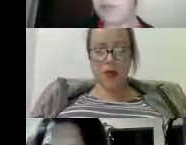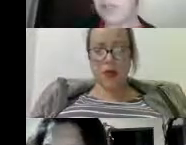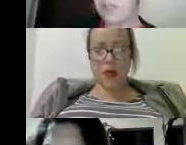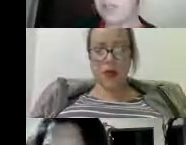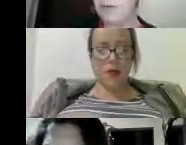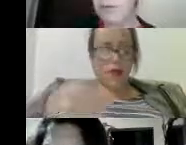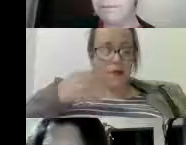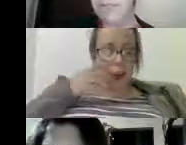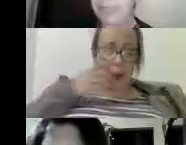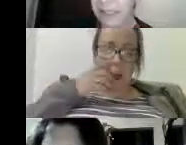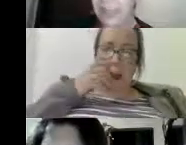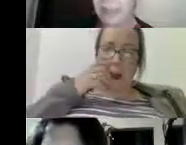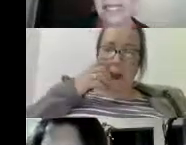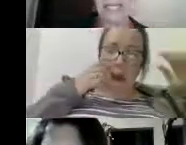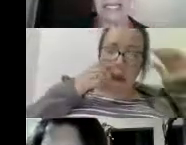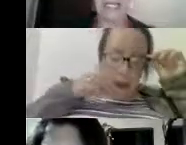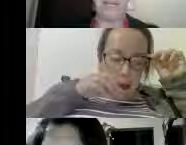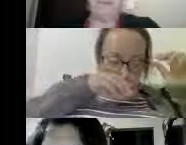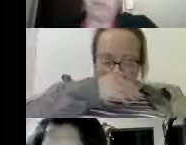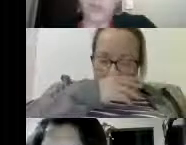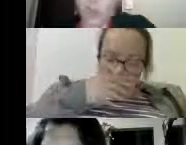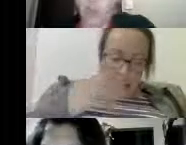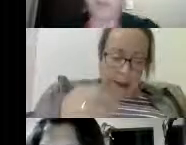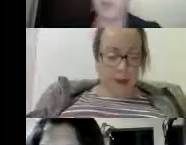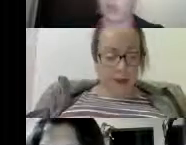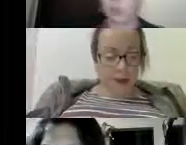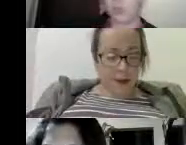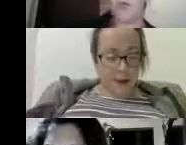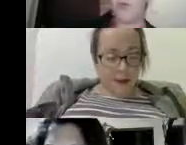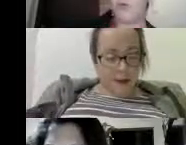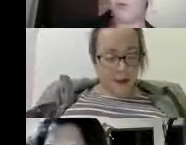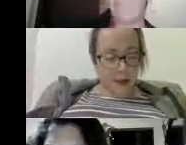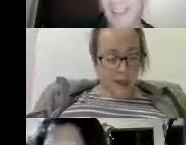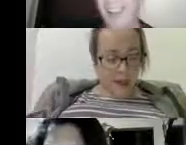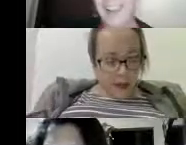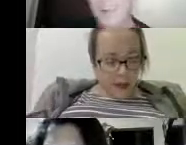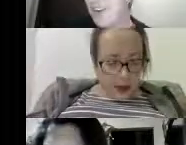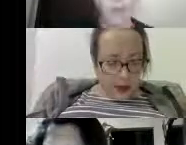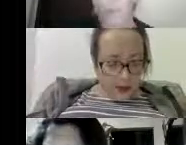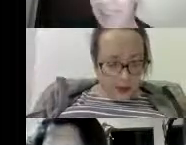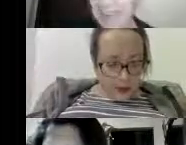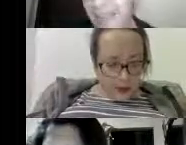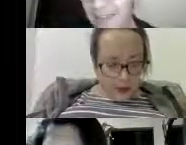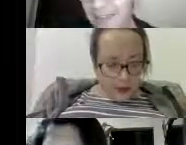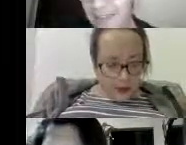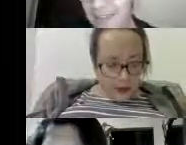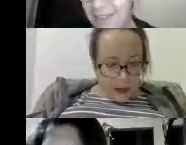Igual que un anticonceptivo permite que si el espermatozoide, el coso, va al óvulo, no sé qué, no puede anidar.